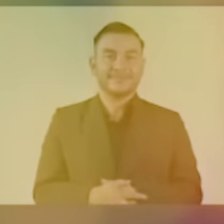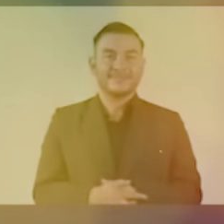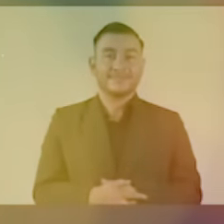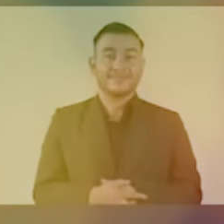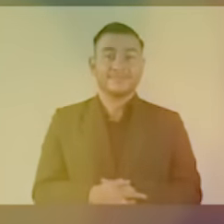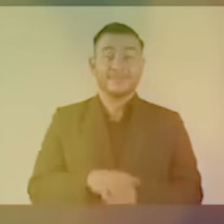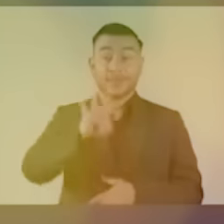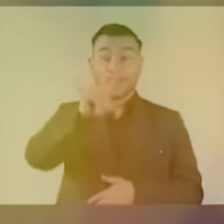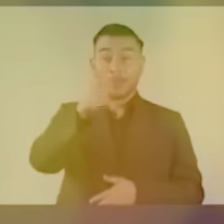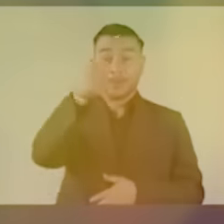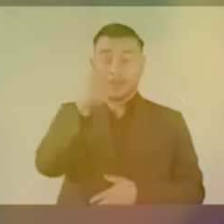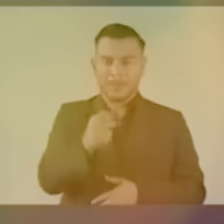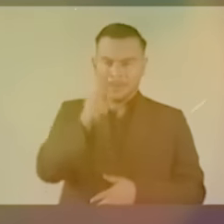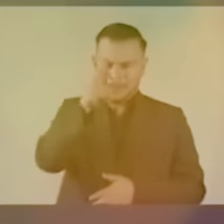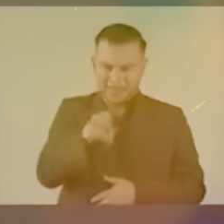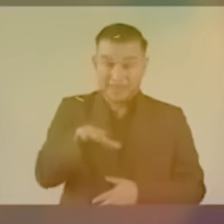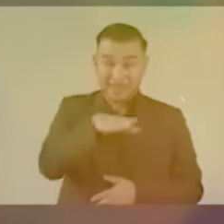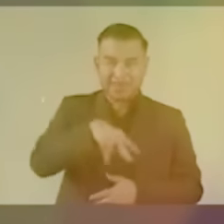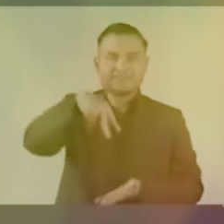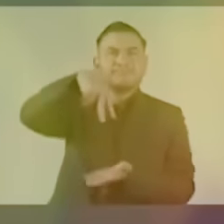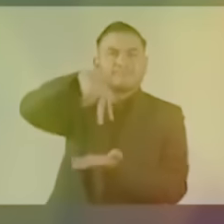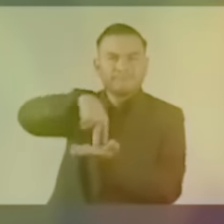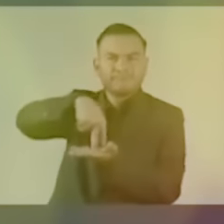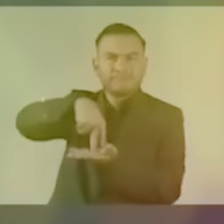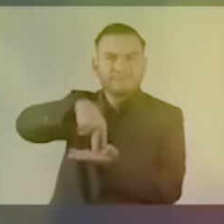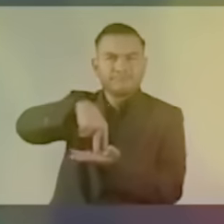Hace cuatro meses estuve parado aquí también en esta plaza.